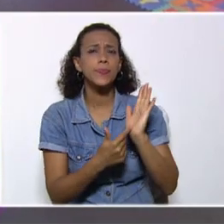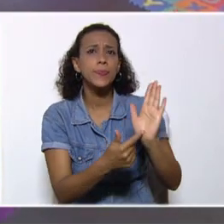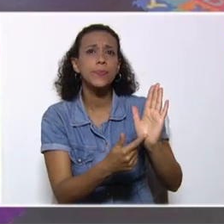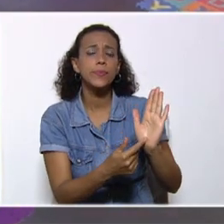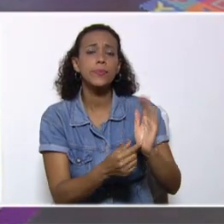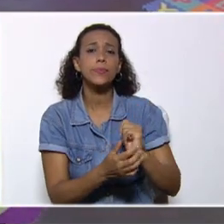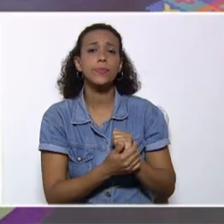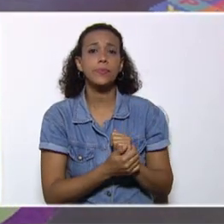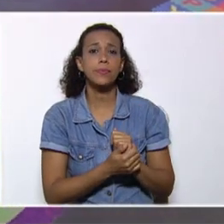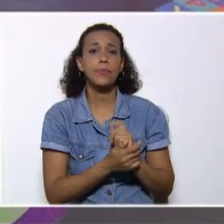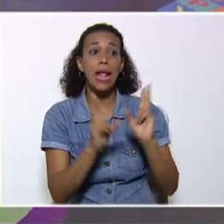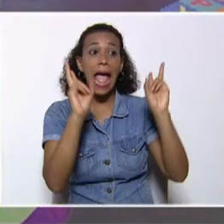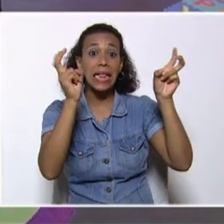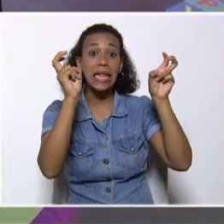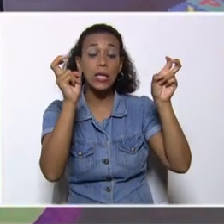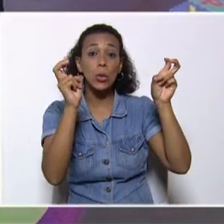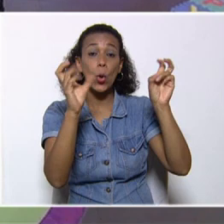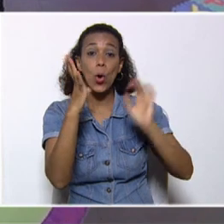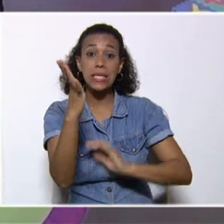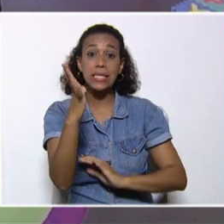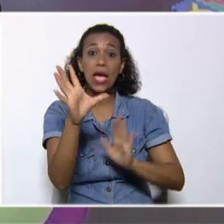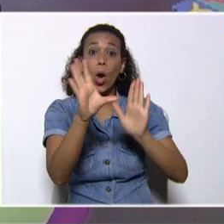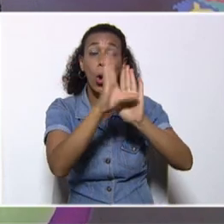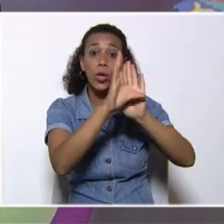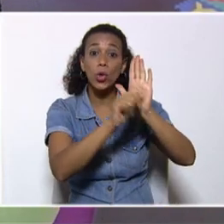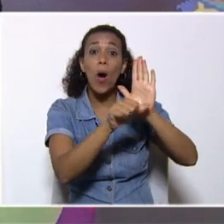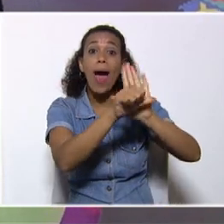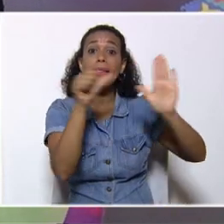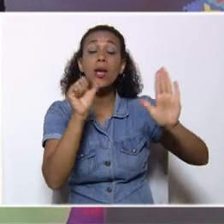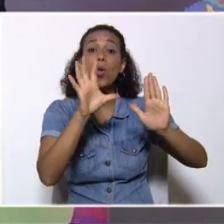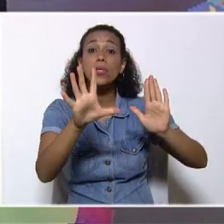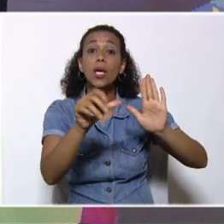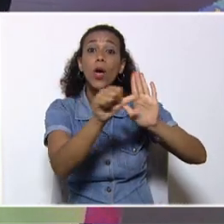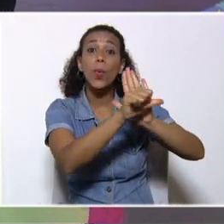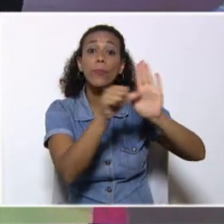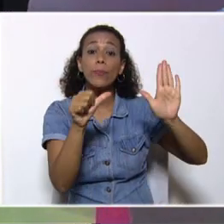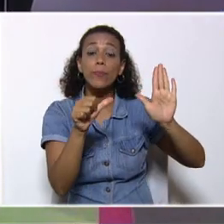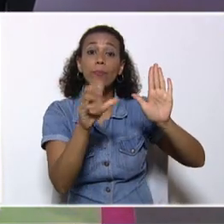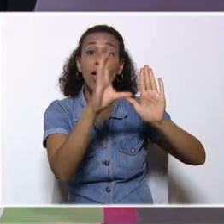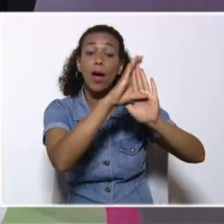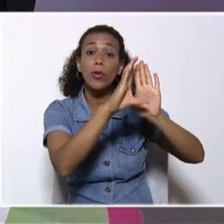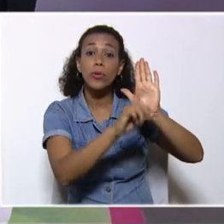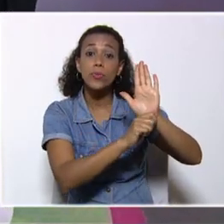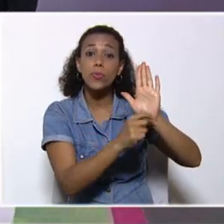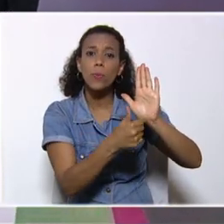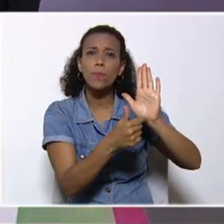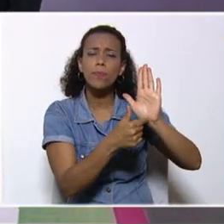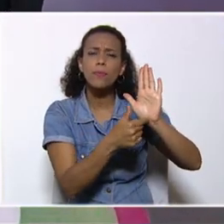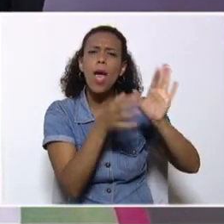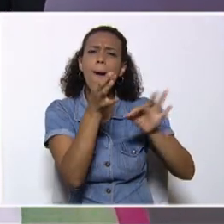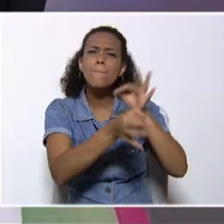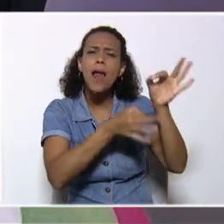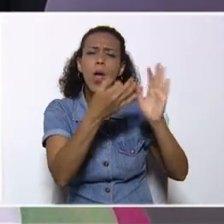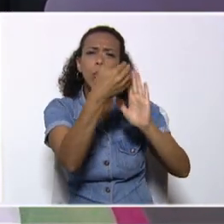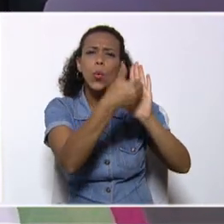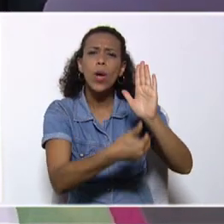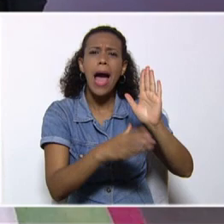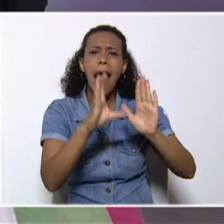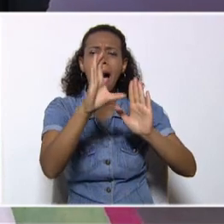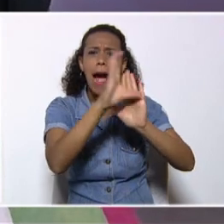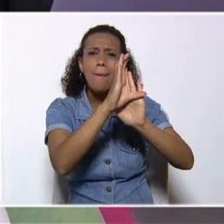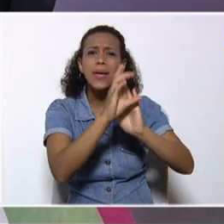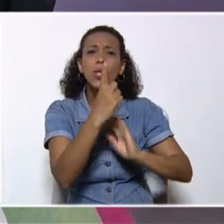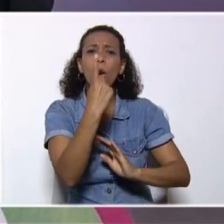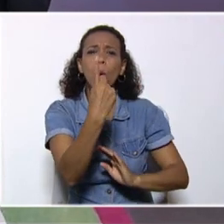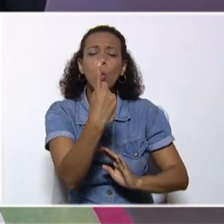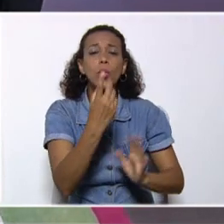el título 5 de nuestra Constitución, que nos cuesta abrir un poquito, habla en el capítulo 1